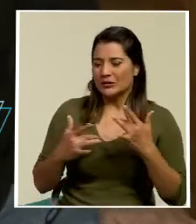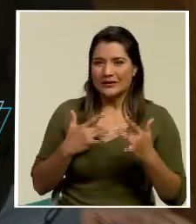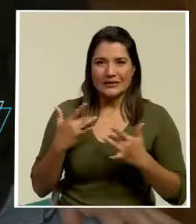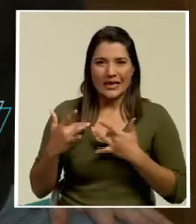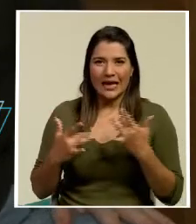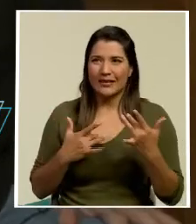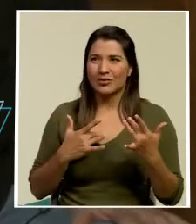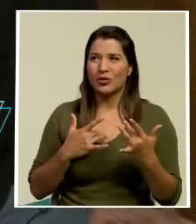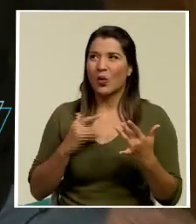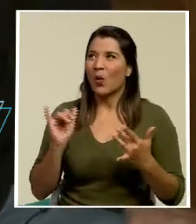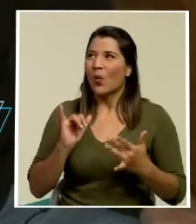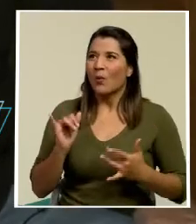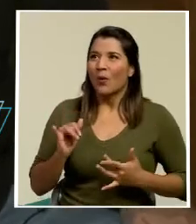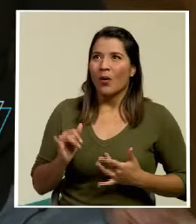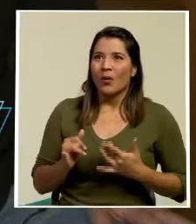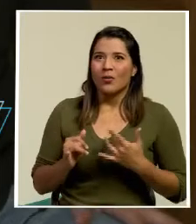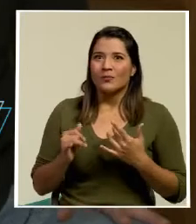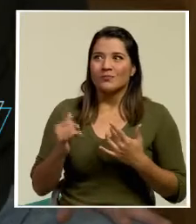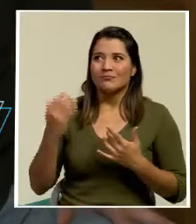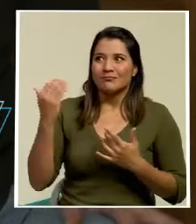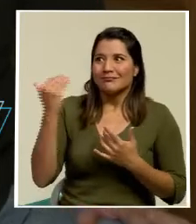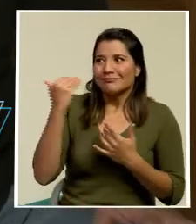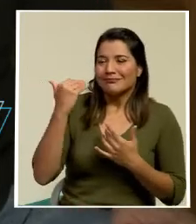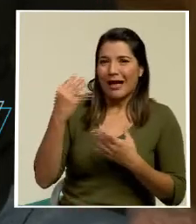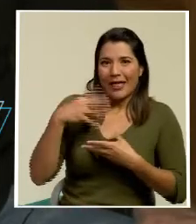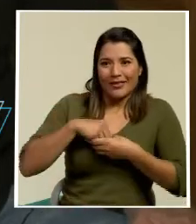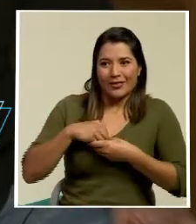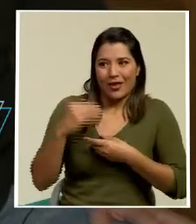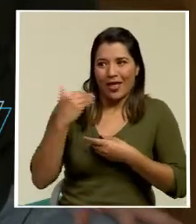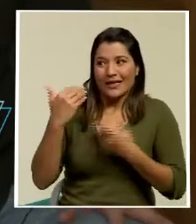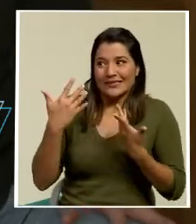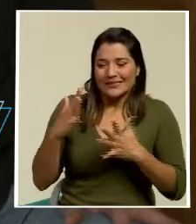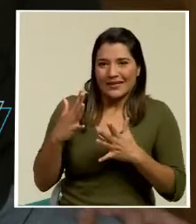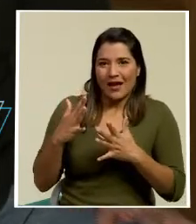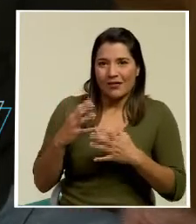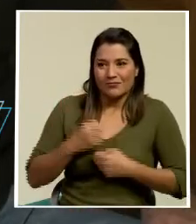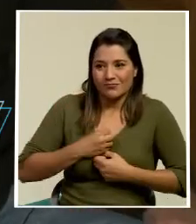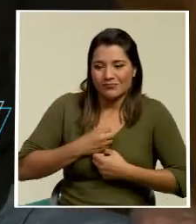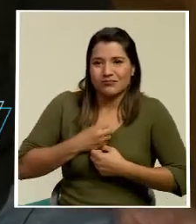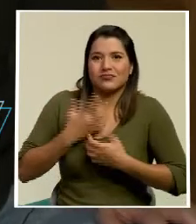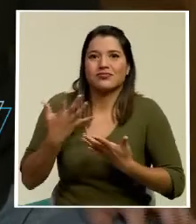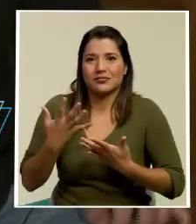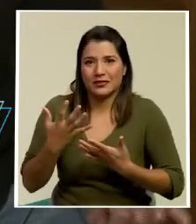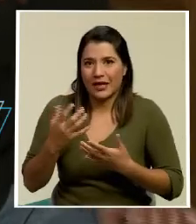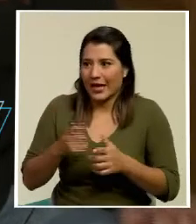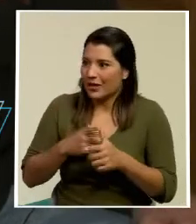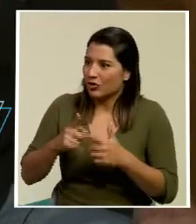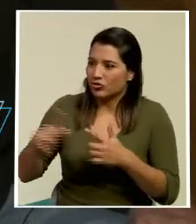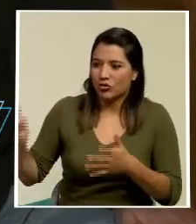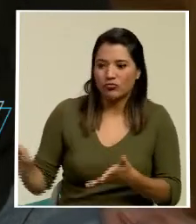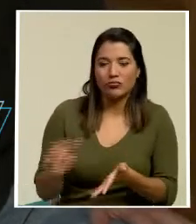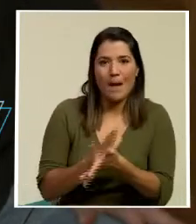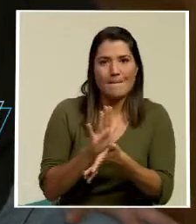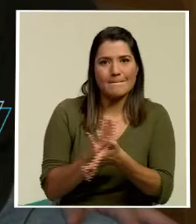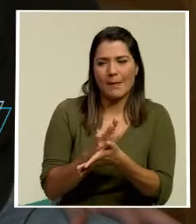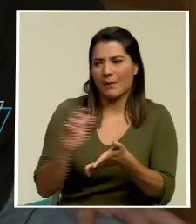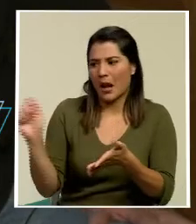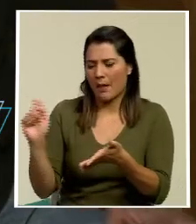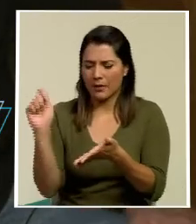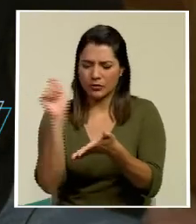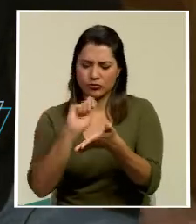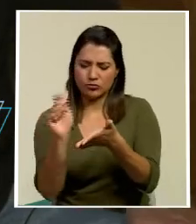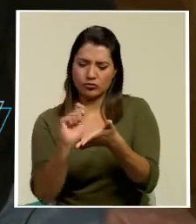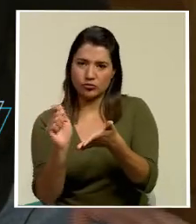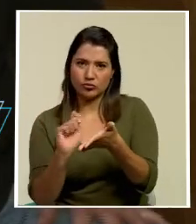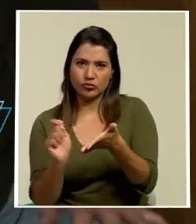las campanillas que lo anuncian, y toma el primer lápiz, el primer papel, lo que esté